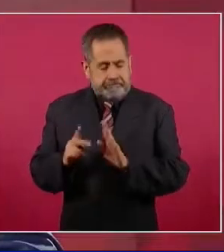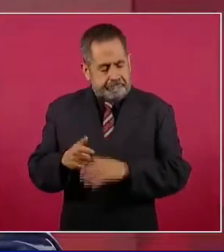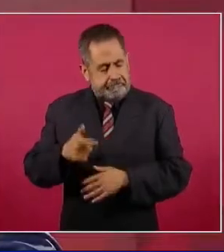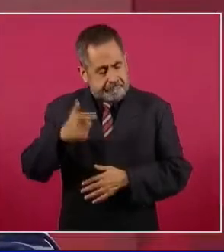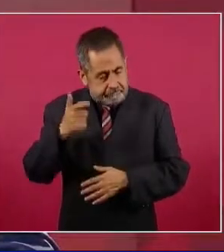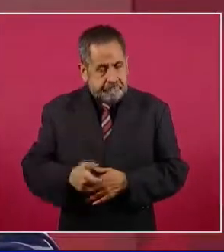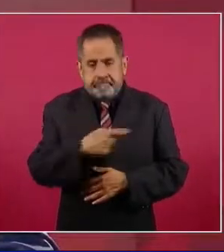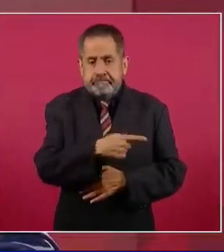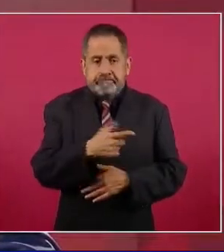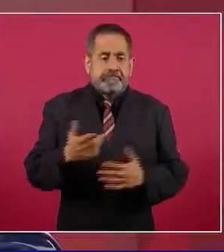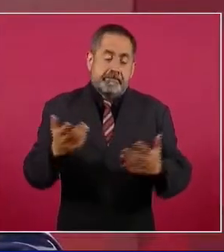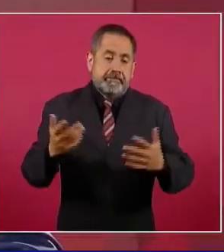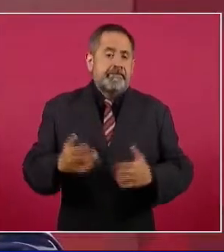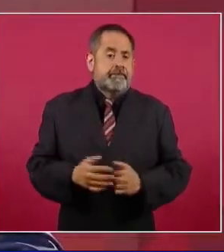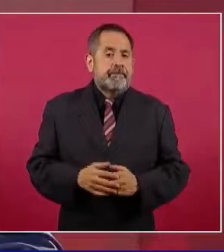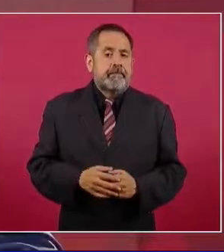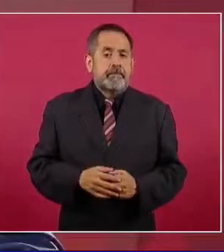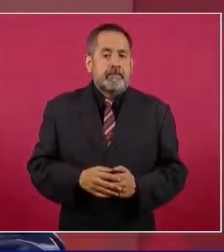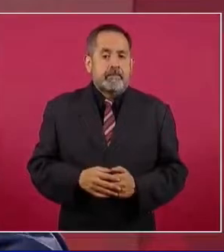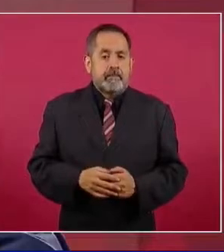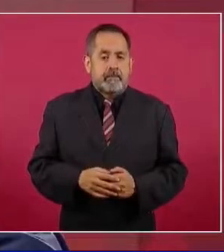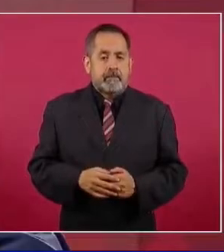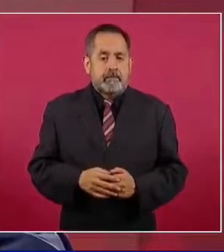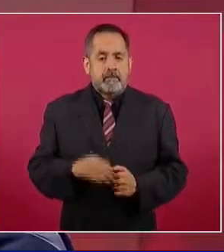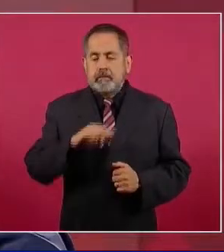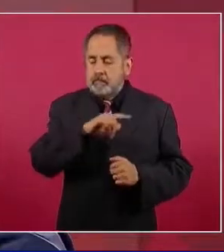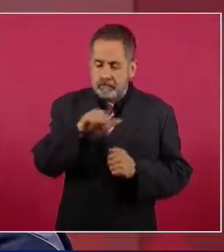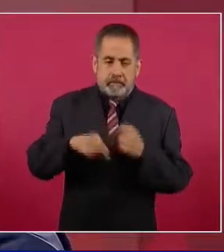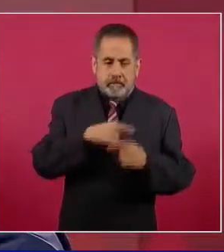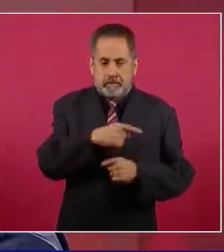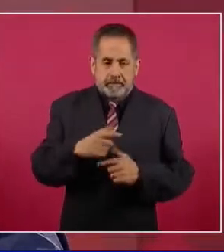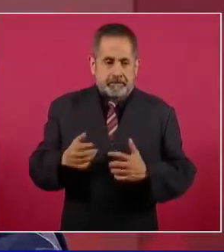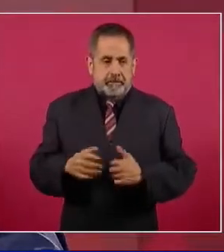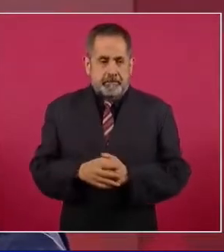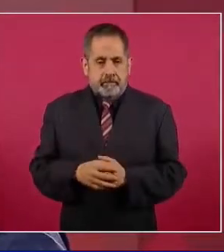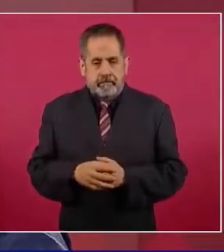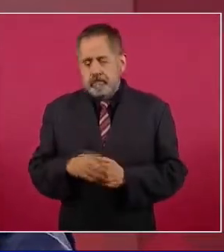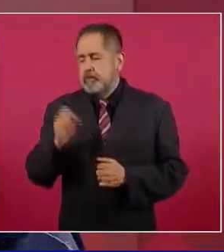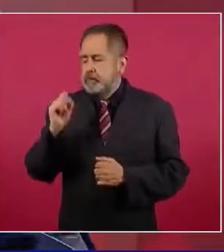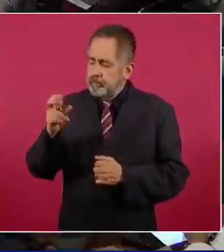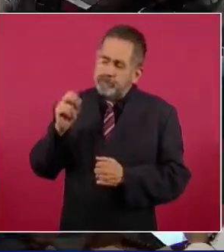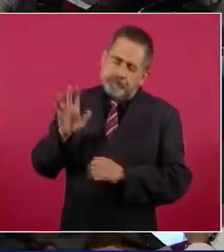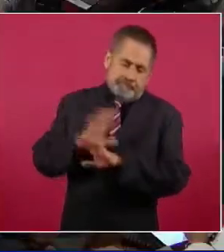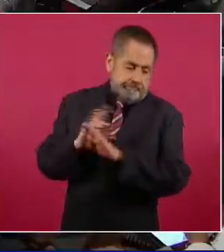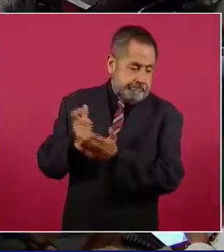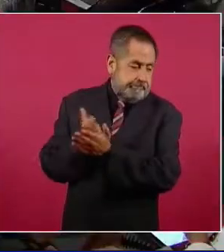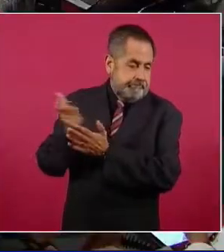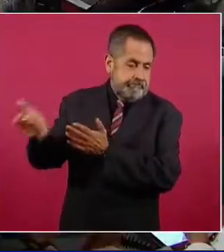Hay que pagar. Y ya después dijo, voy a pagar.